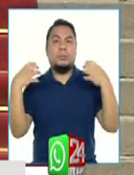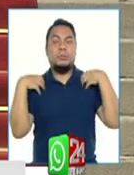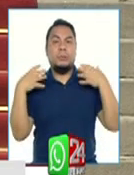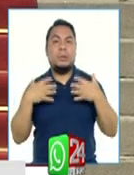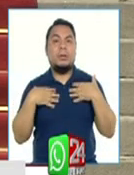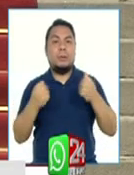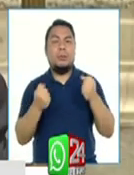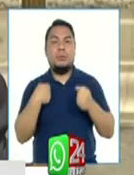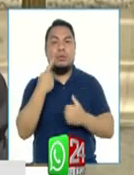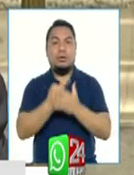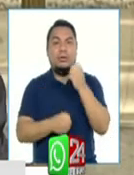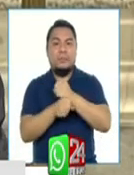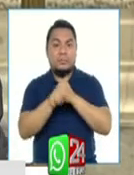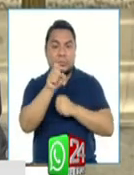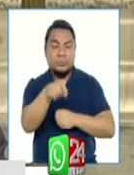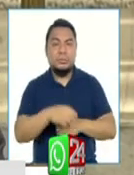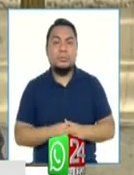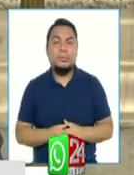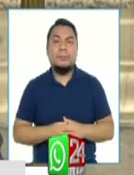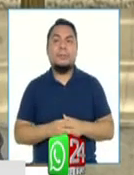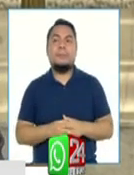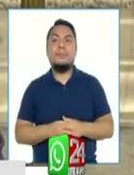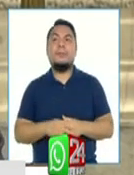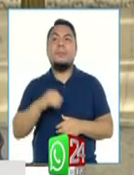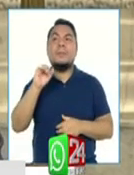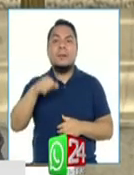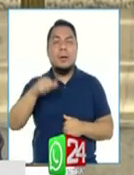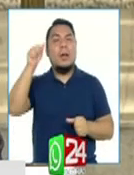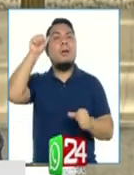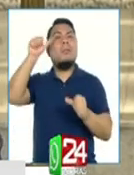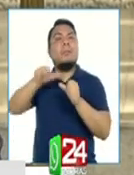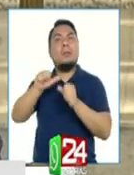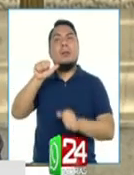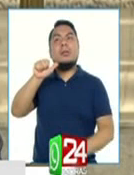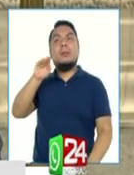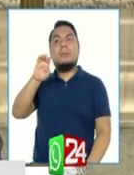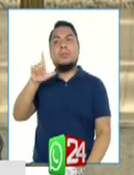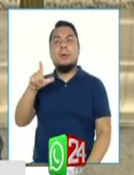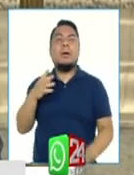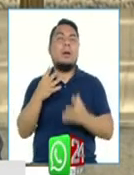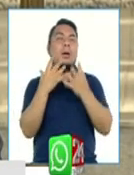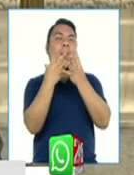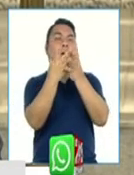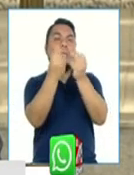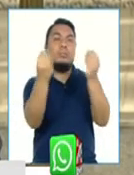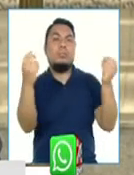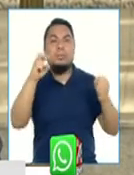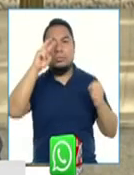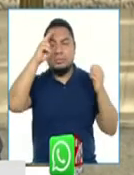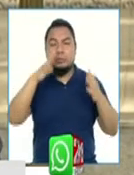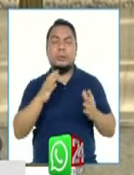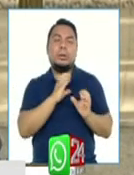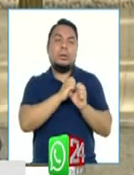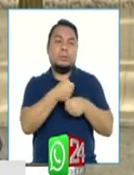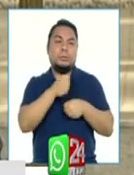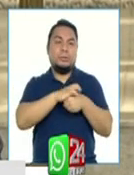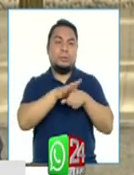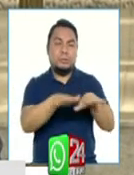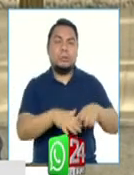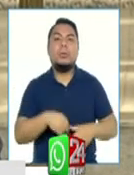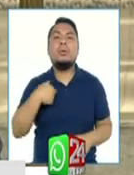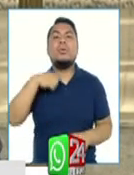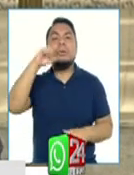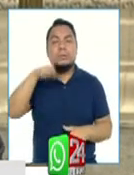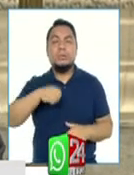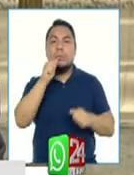salud, os confío. Y por la memoria de Abel y por los millones de peruanos que sufren en esta pandemia,